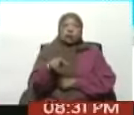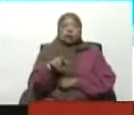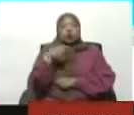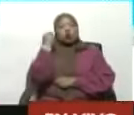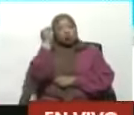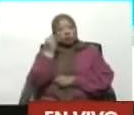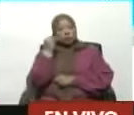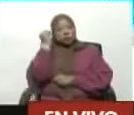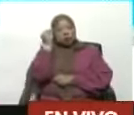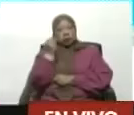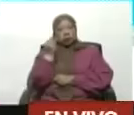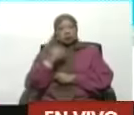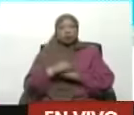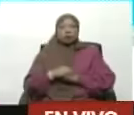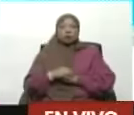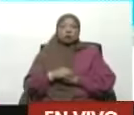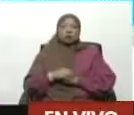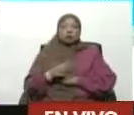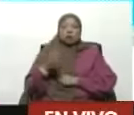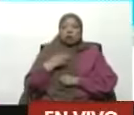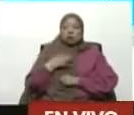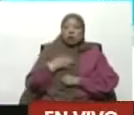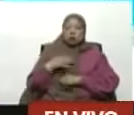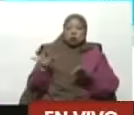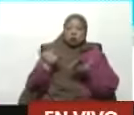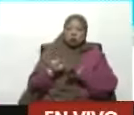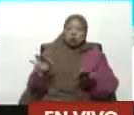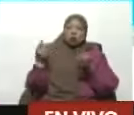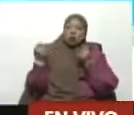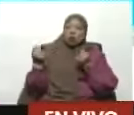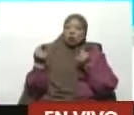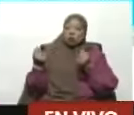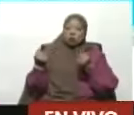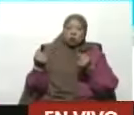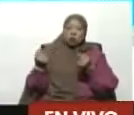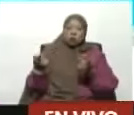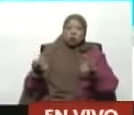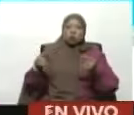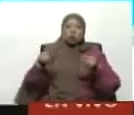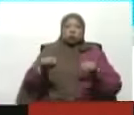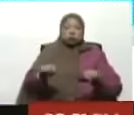creen, ya no nos pueden hacer daño por la economía, porque nos blindamos.